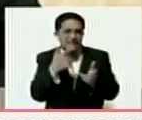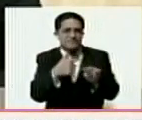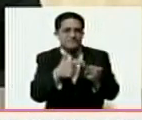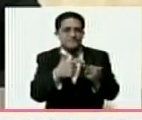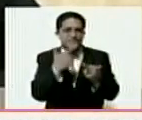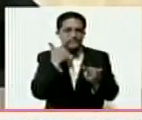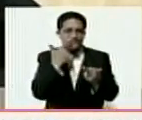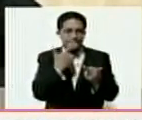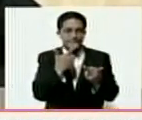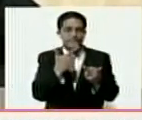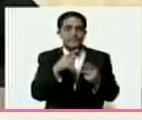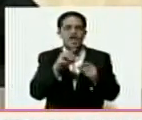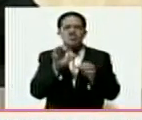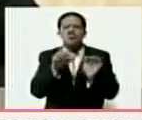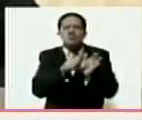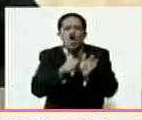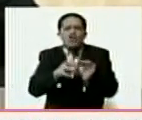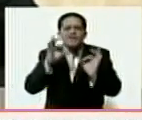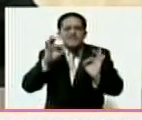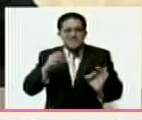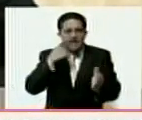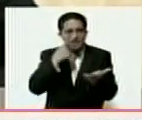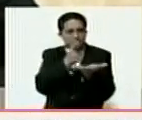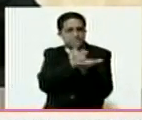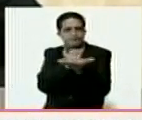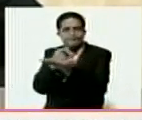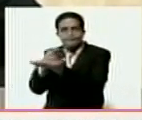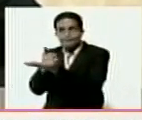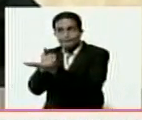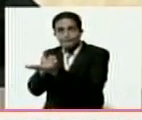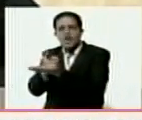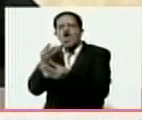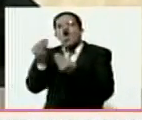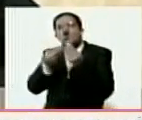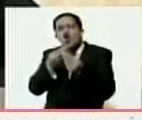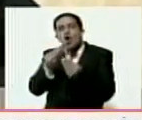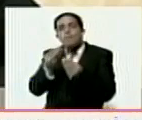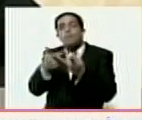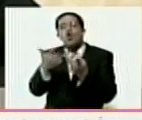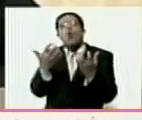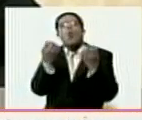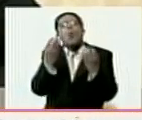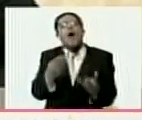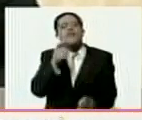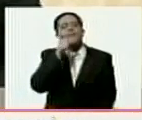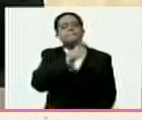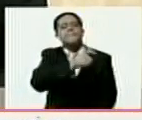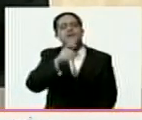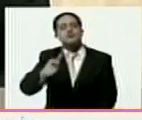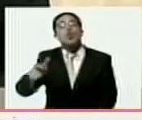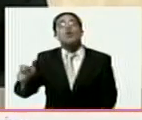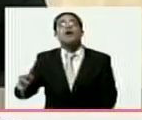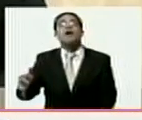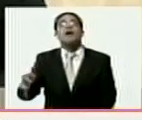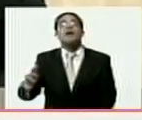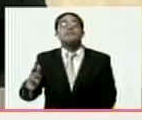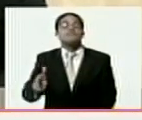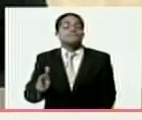coordenada, latitud, longitud, fachada de las casas, el número de personas que están allí.